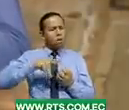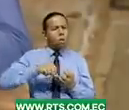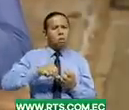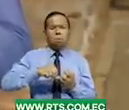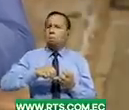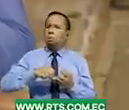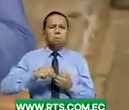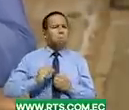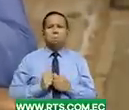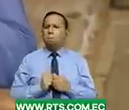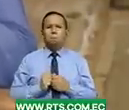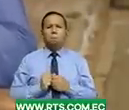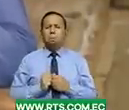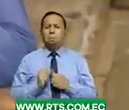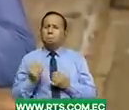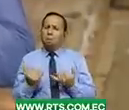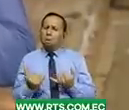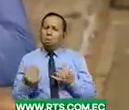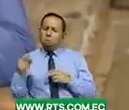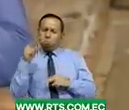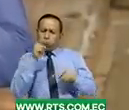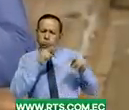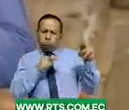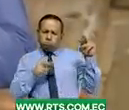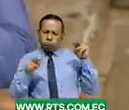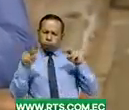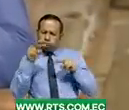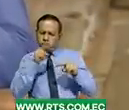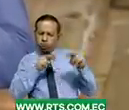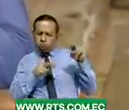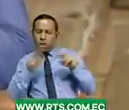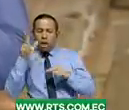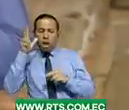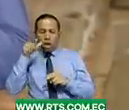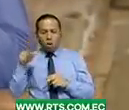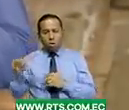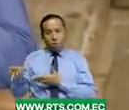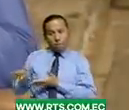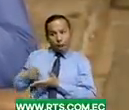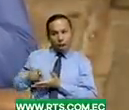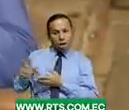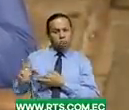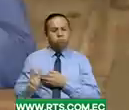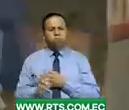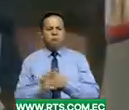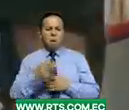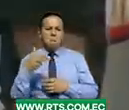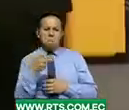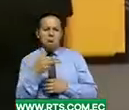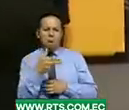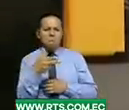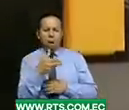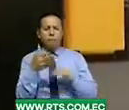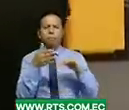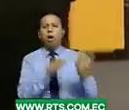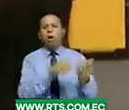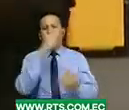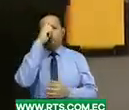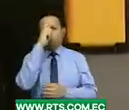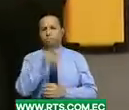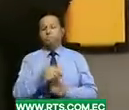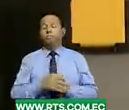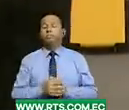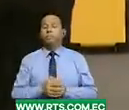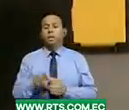y lo está tratando de determinar entre las hipótesis como un sicariato. Aún se trata de determinar o identificar a los